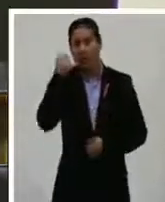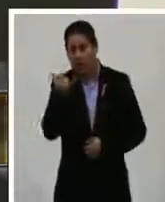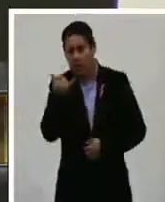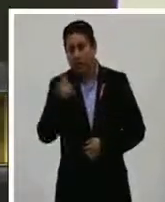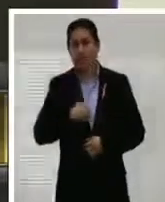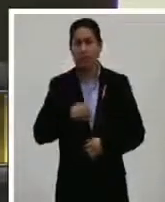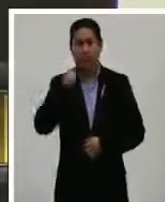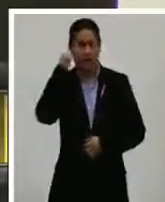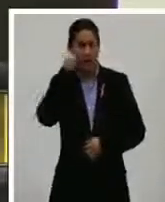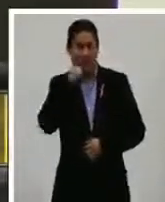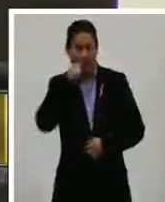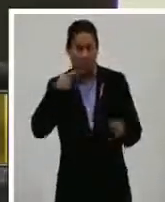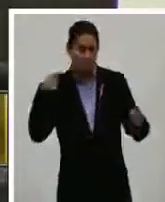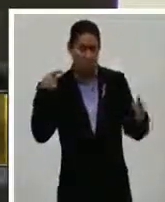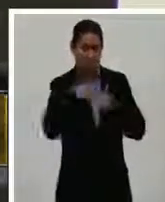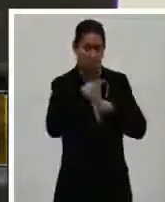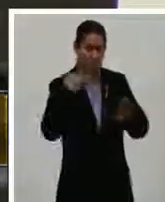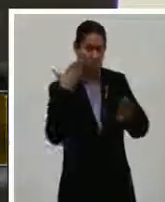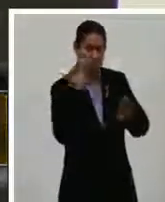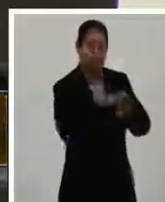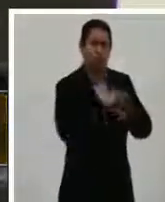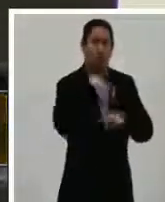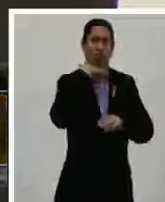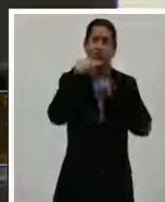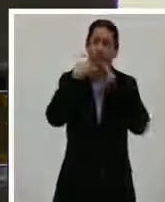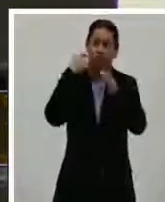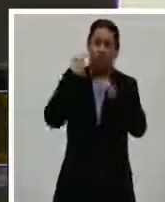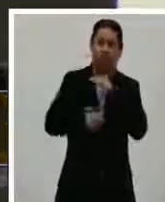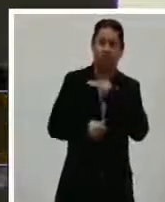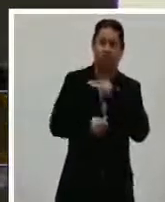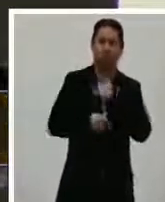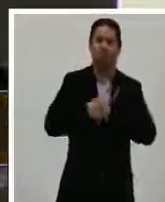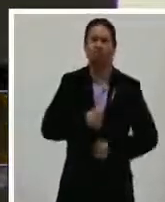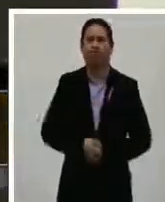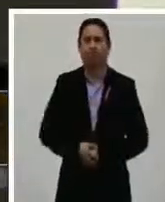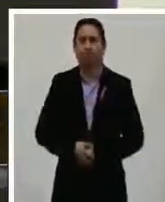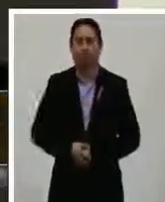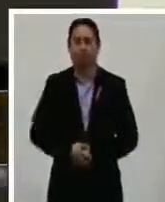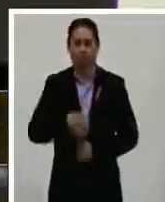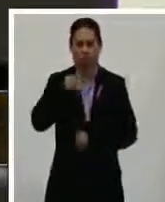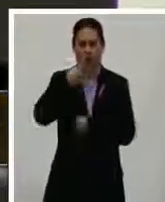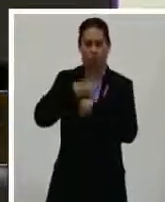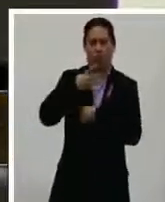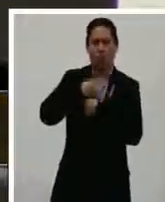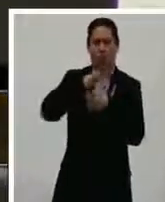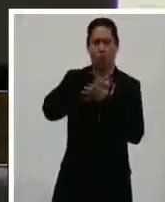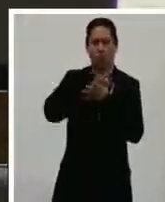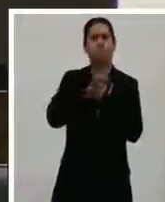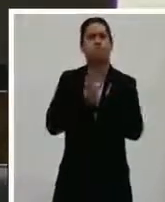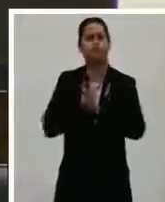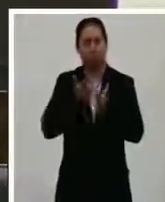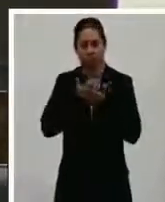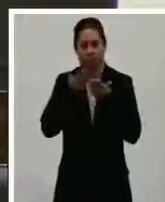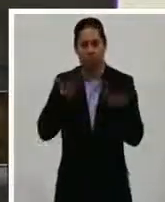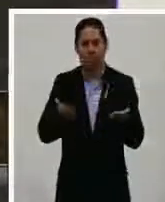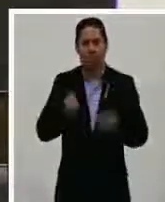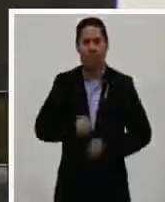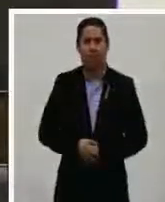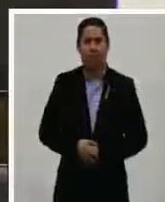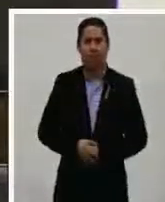del antiguo régimen en contra de la corrupción la cuarta transformación está presente